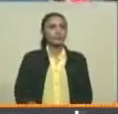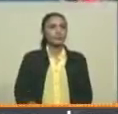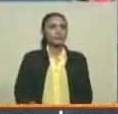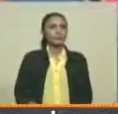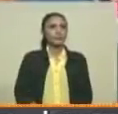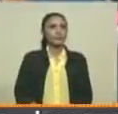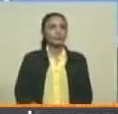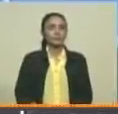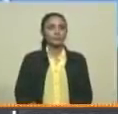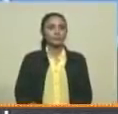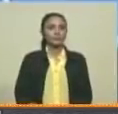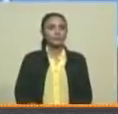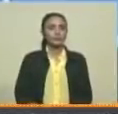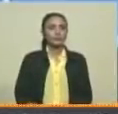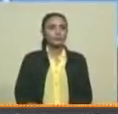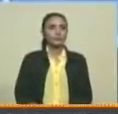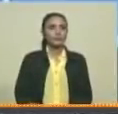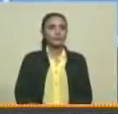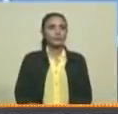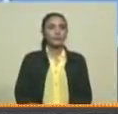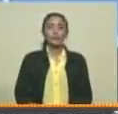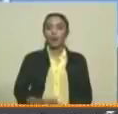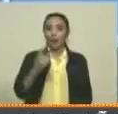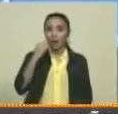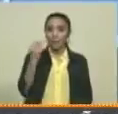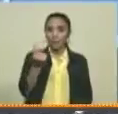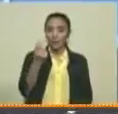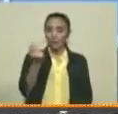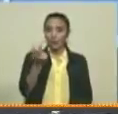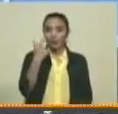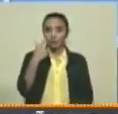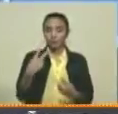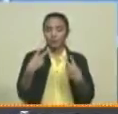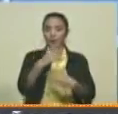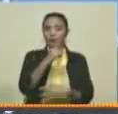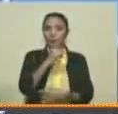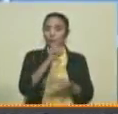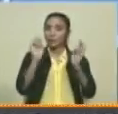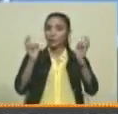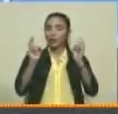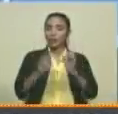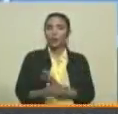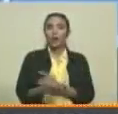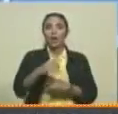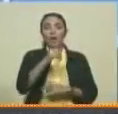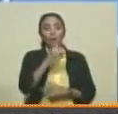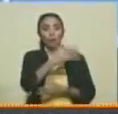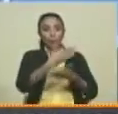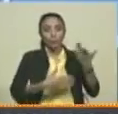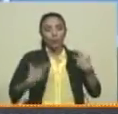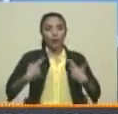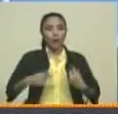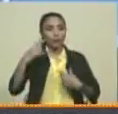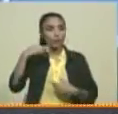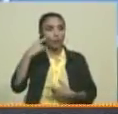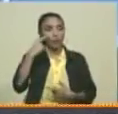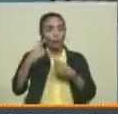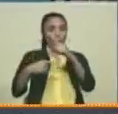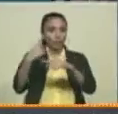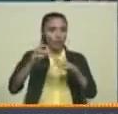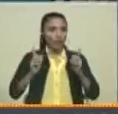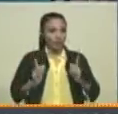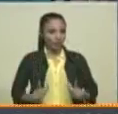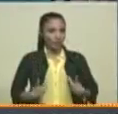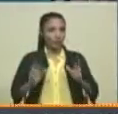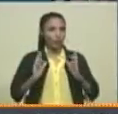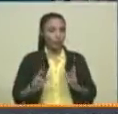Otro tema importante, tomen nota, por favor. Y me hace un informe, Aristóbulo, mañana que va a estar descansando, me